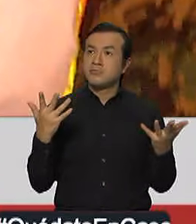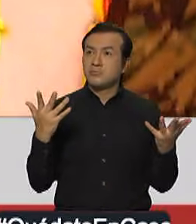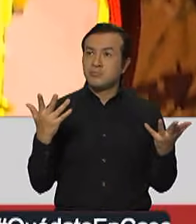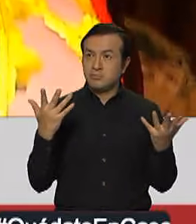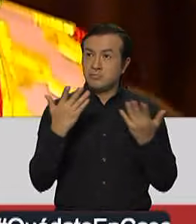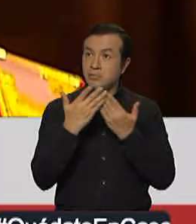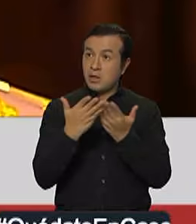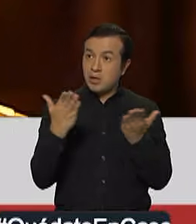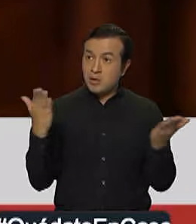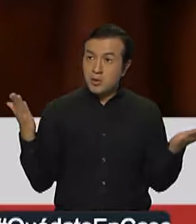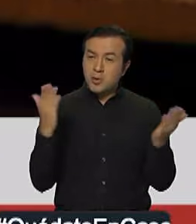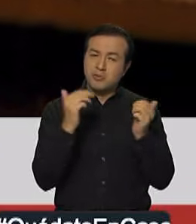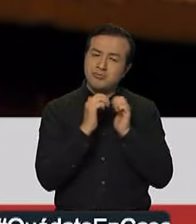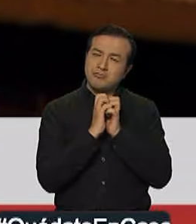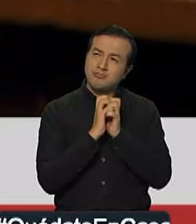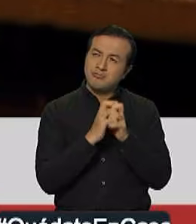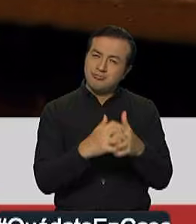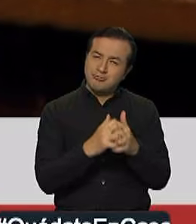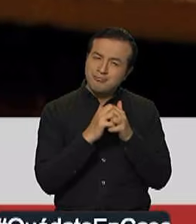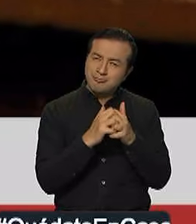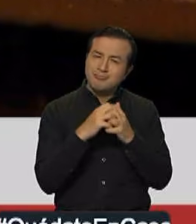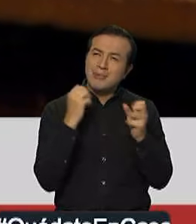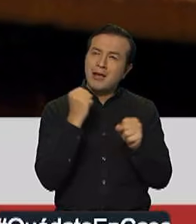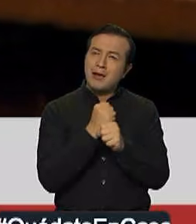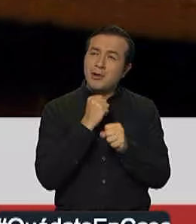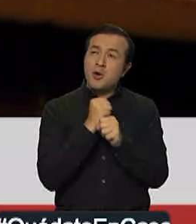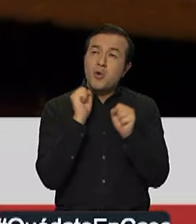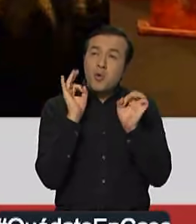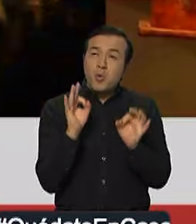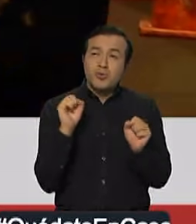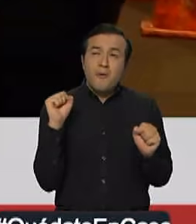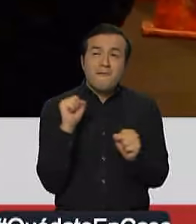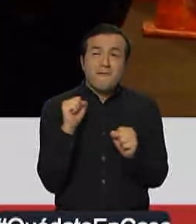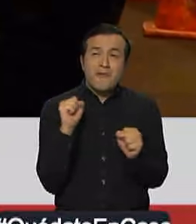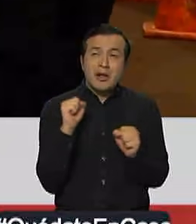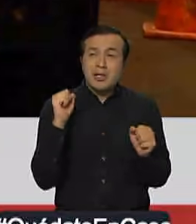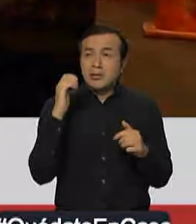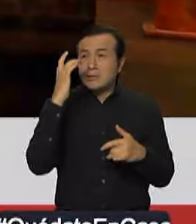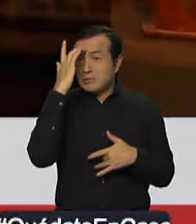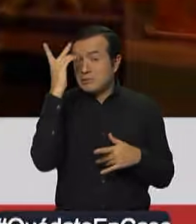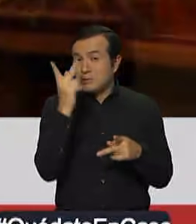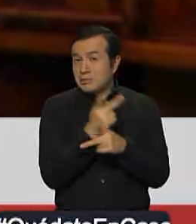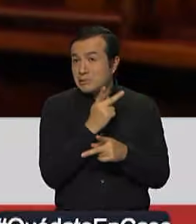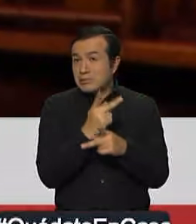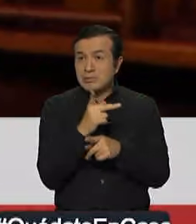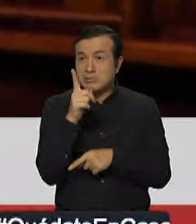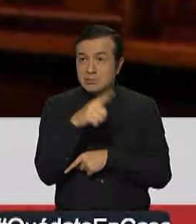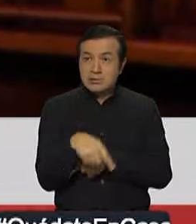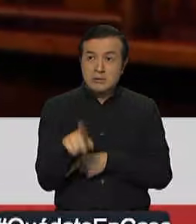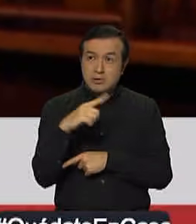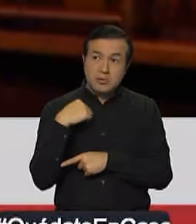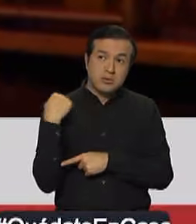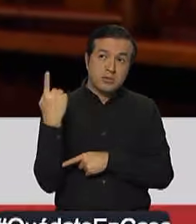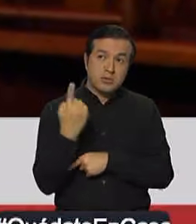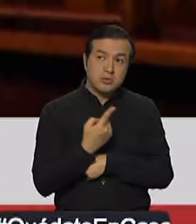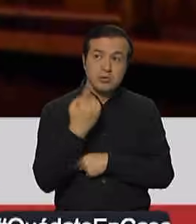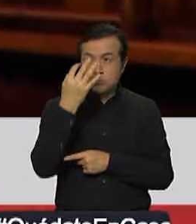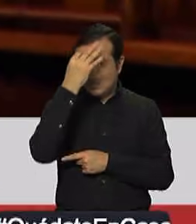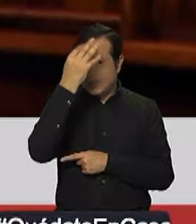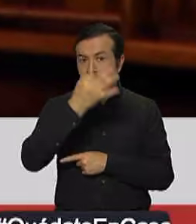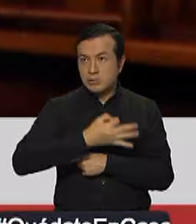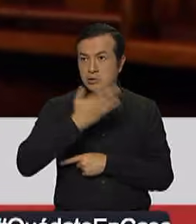conjunta, hermanada, trabajaban en medio del frío y el riesgo que ahora implica salir. Estamos